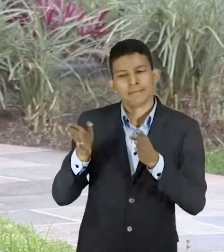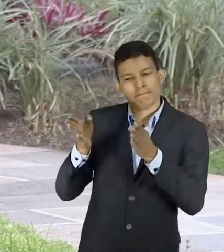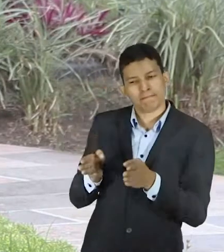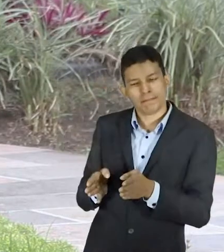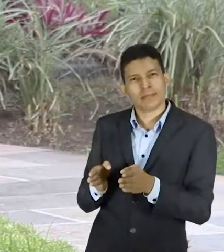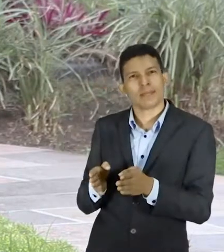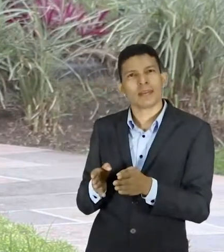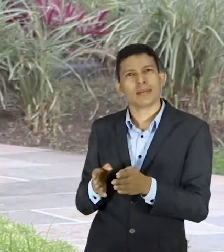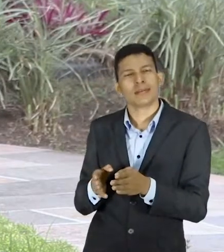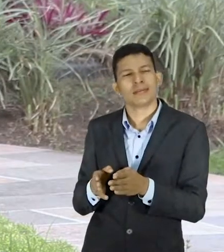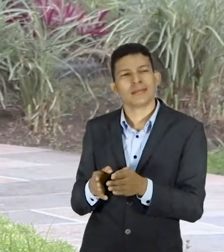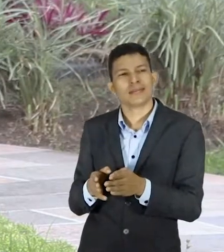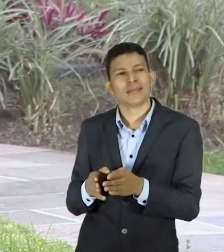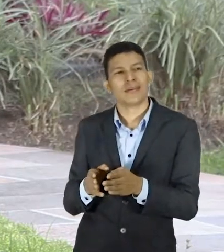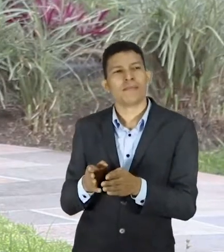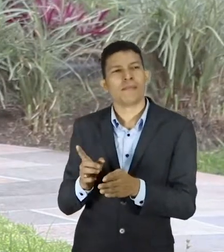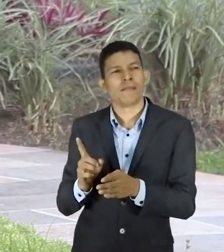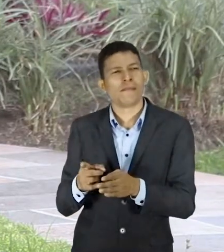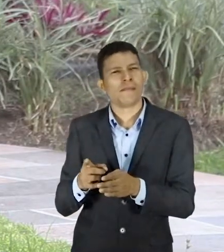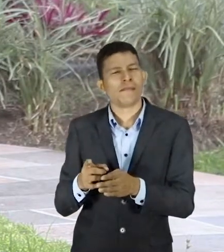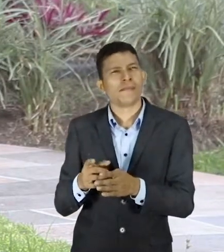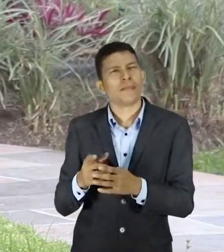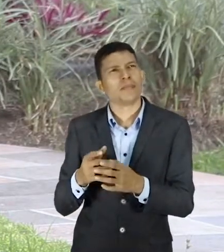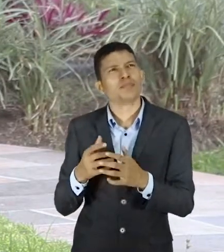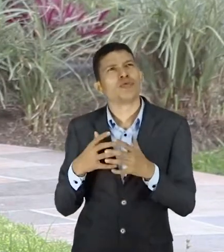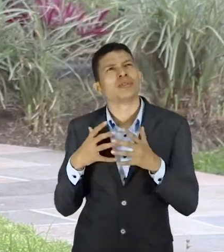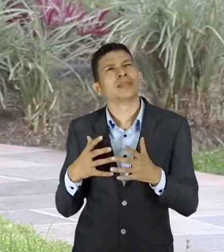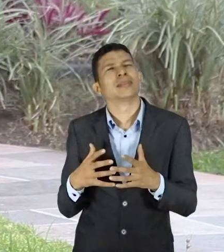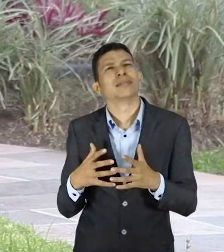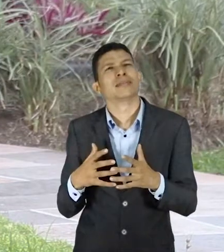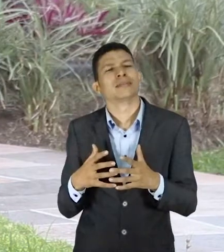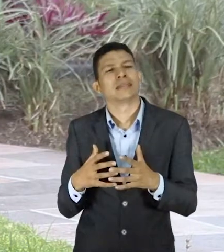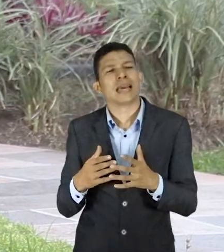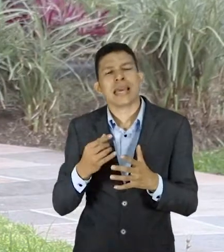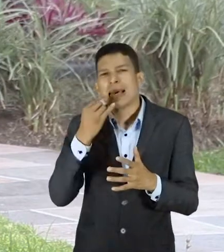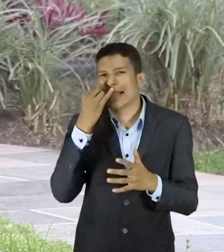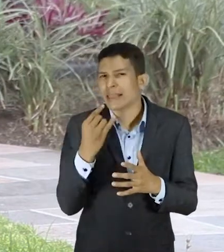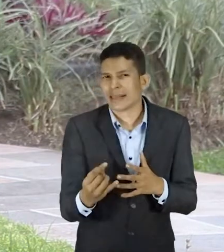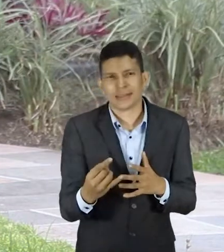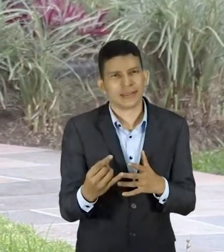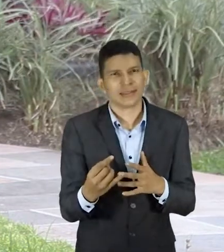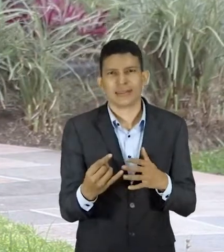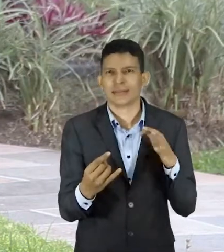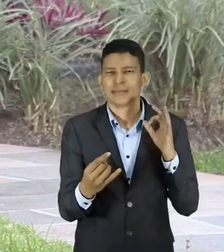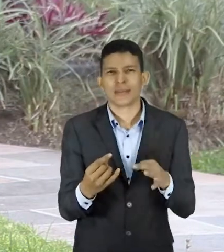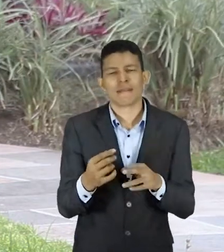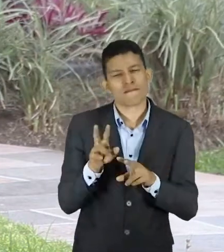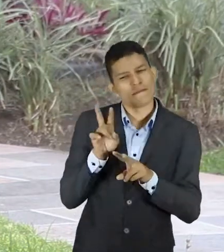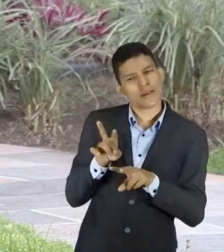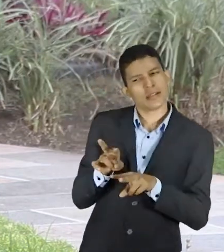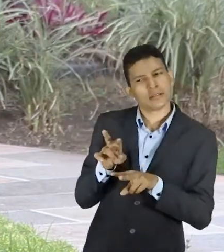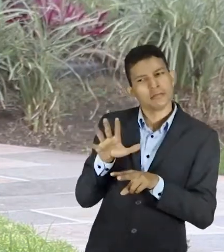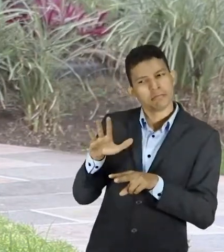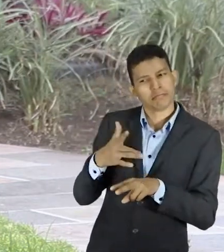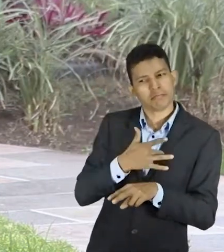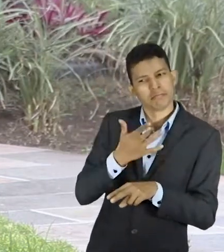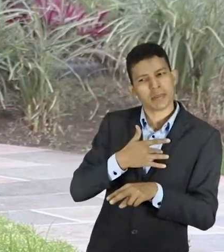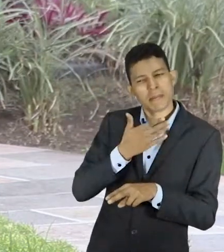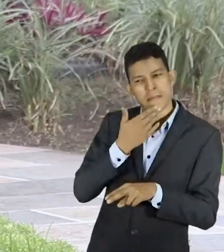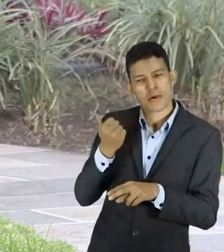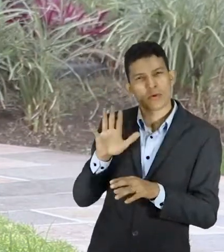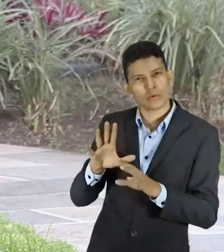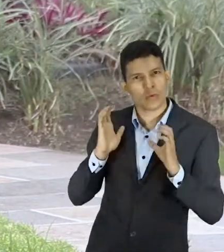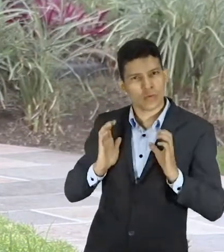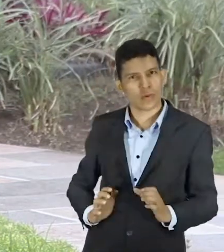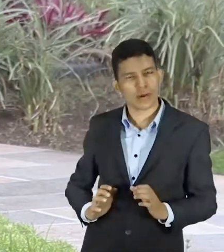que él estaba muy, muy interesado en ver cómo yo me sentía